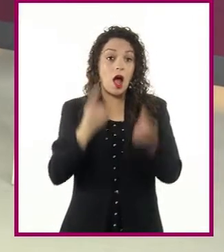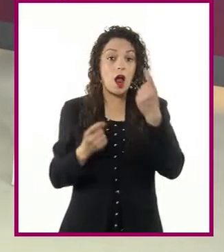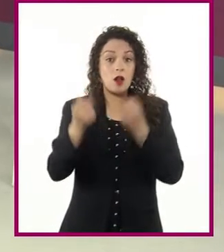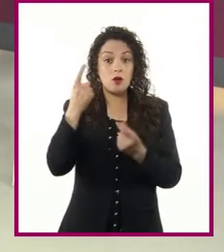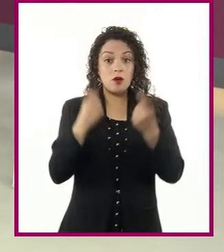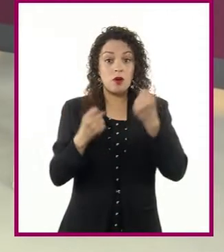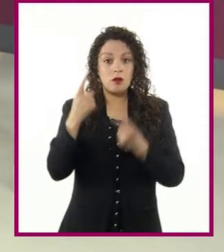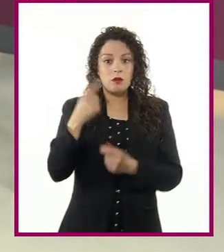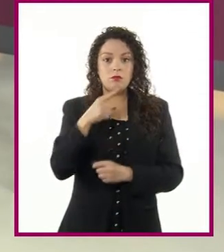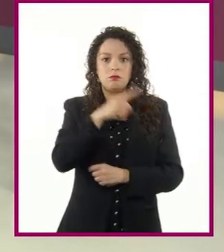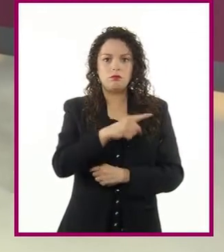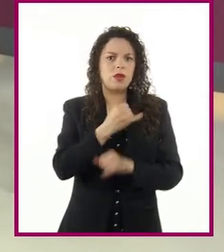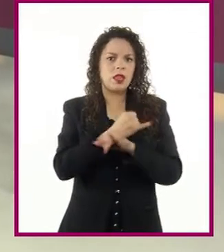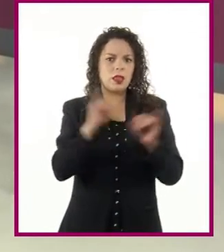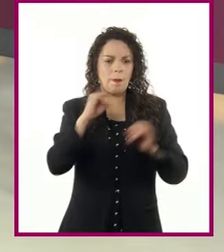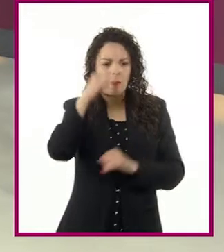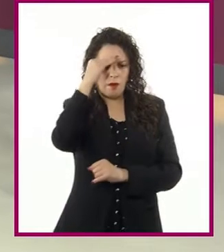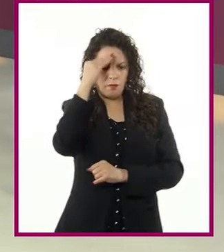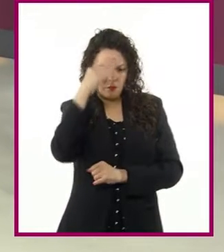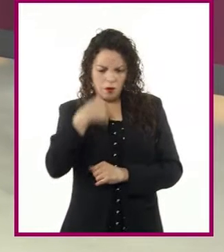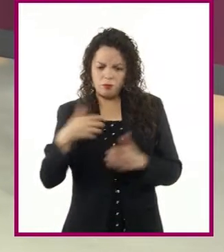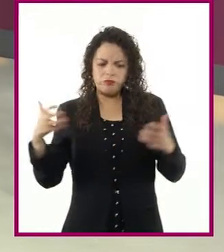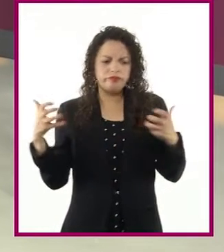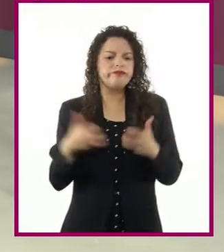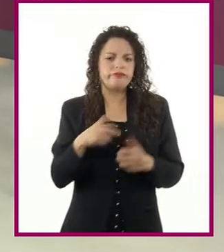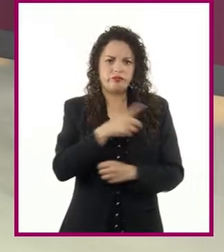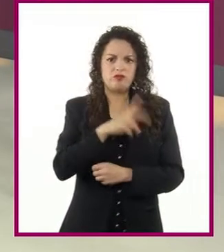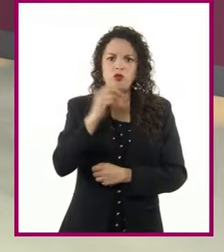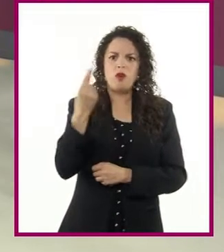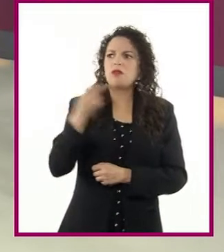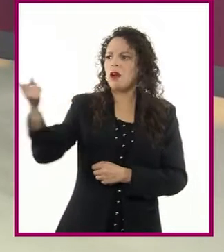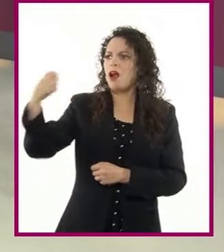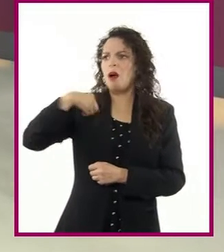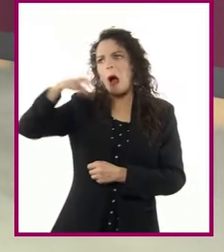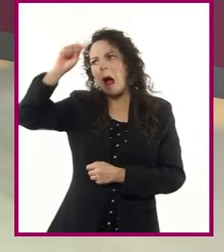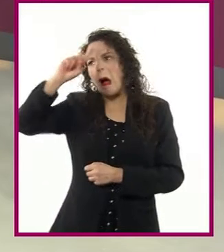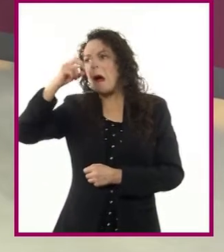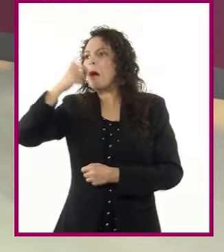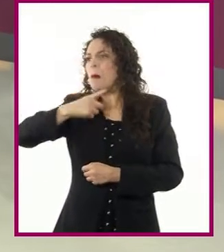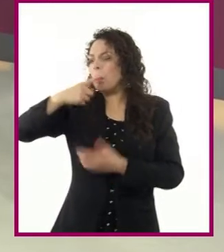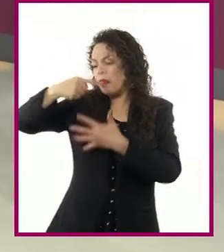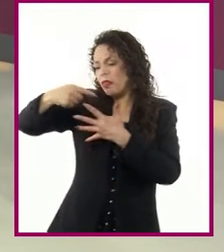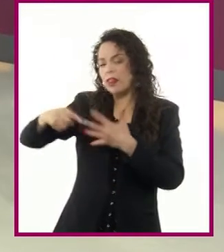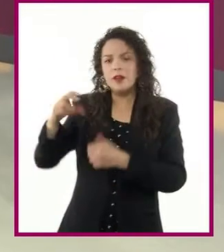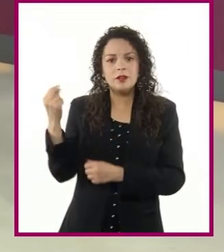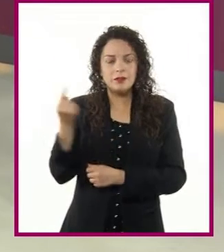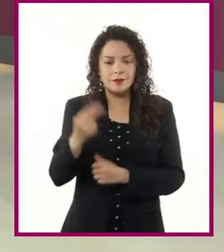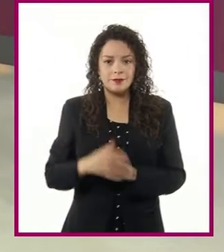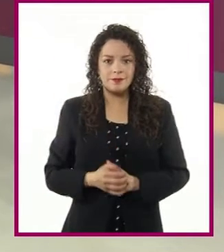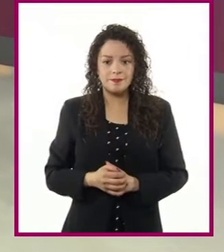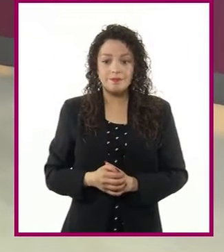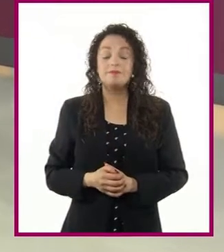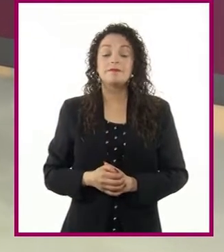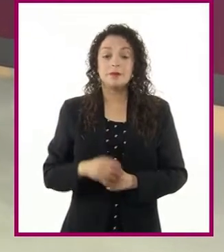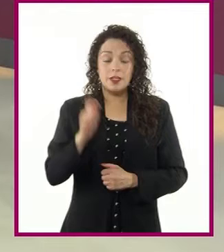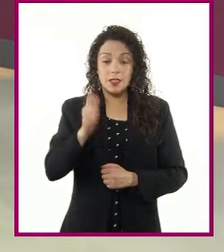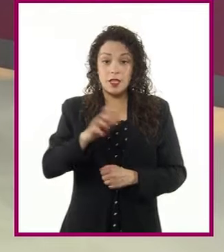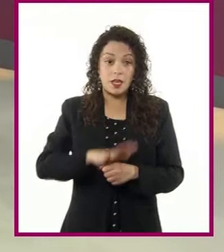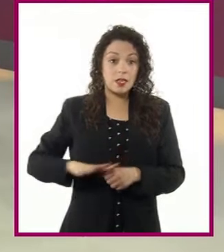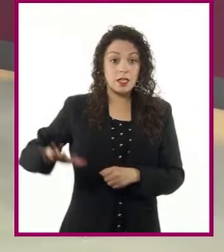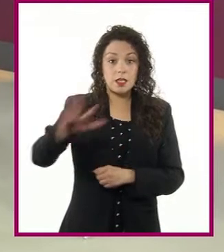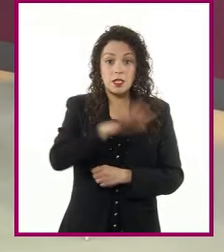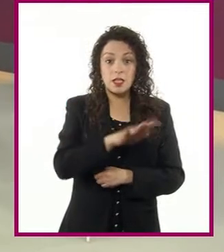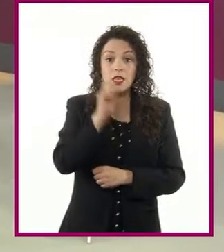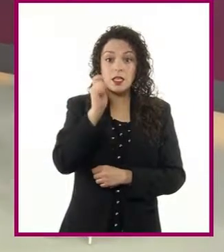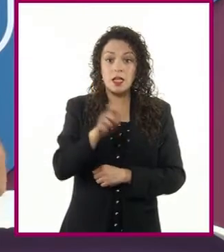por propia cuenta. Hasta entre los establecidos tutores del gran montón, quienes, después de haber arrojado de sí